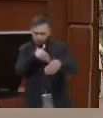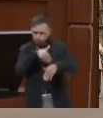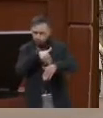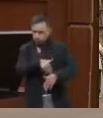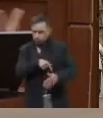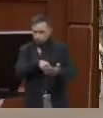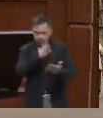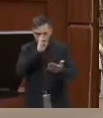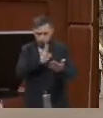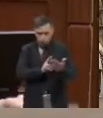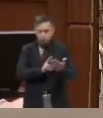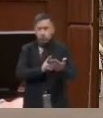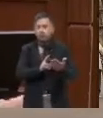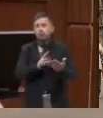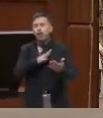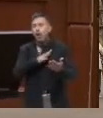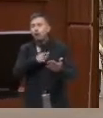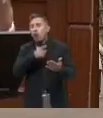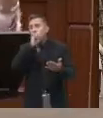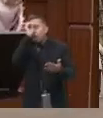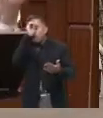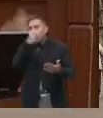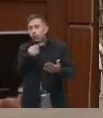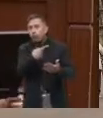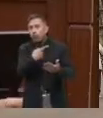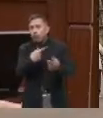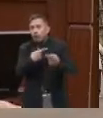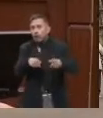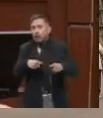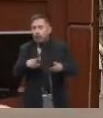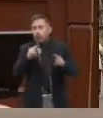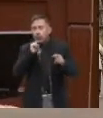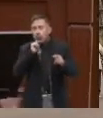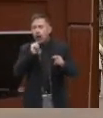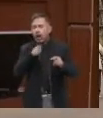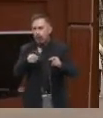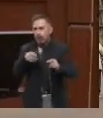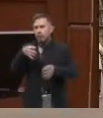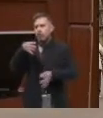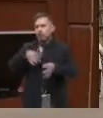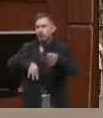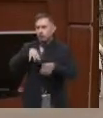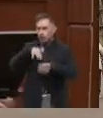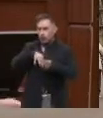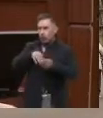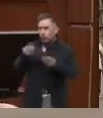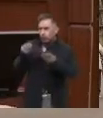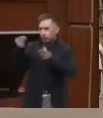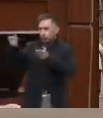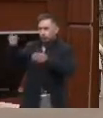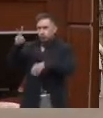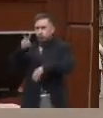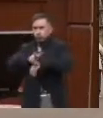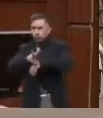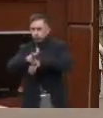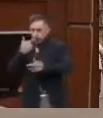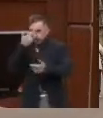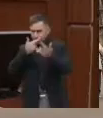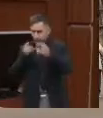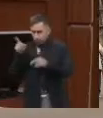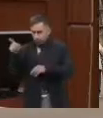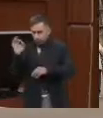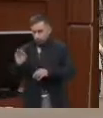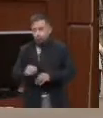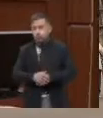cuestiones que sean de criterio que no coincidimos, pero bueno, ahí está el Tribunal Electoral para verificar esta circunstancia. Y también estoy de acuerdo con